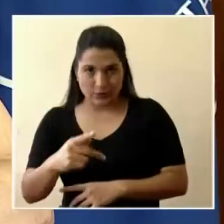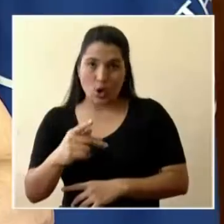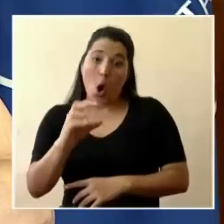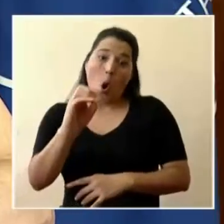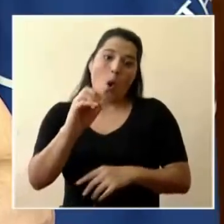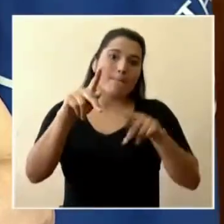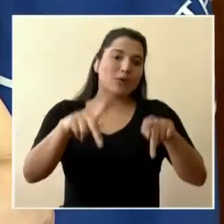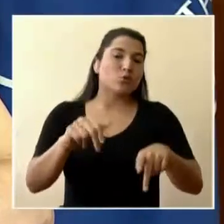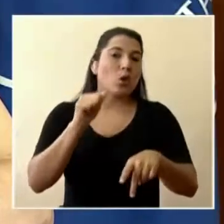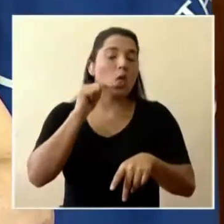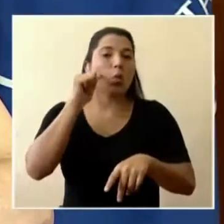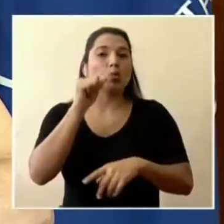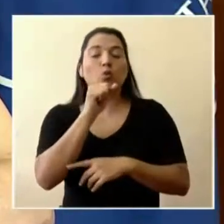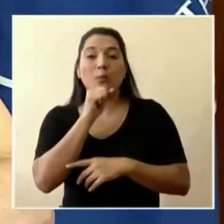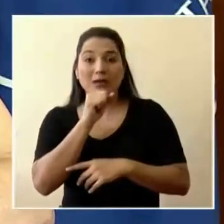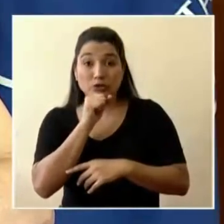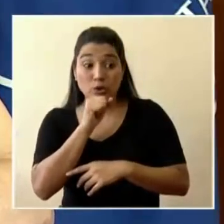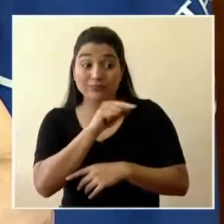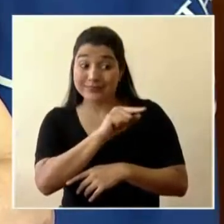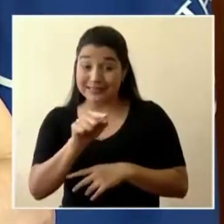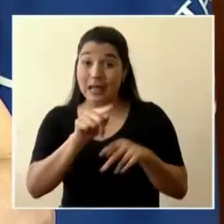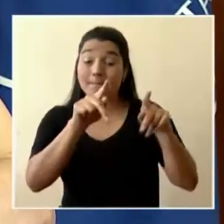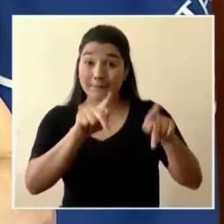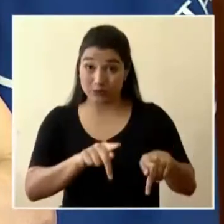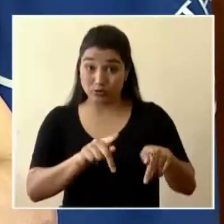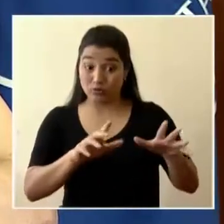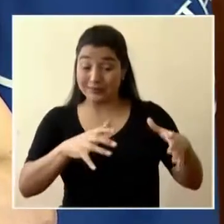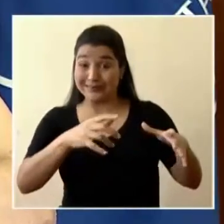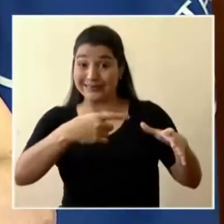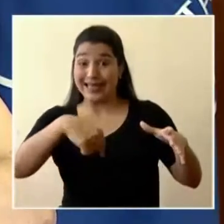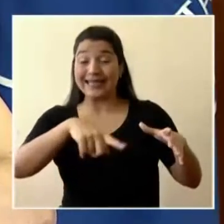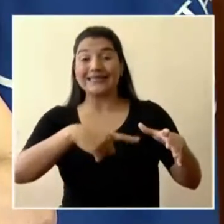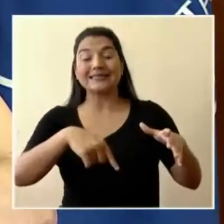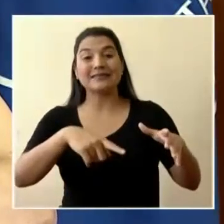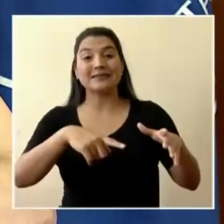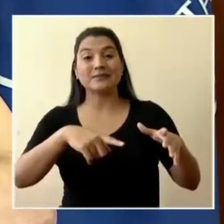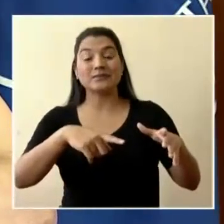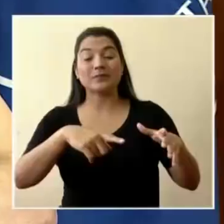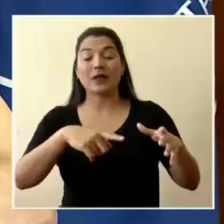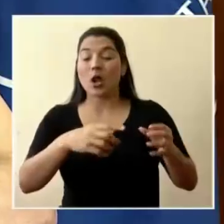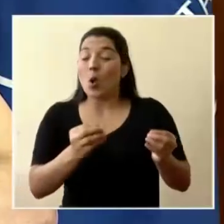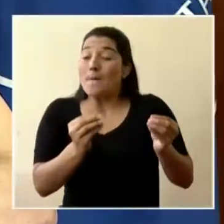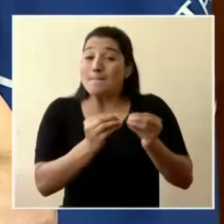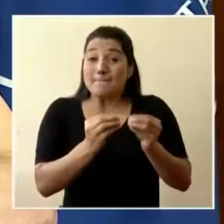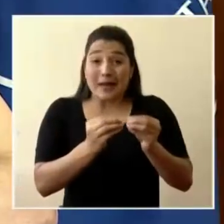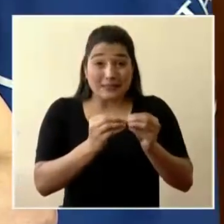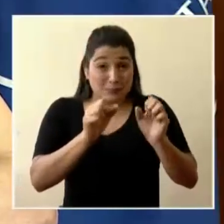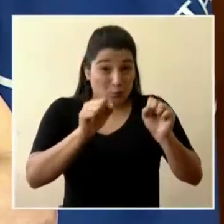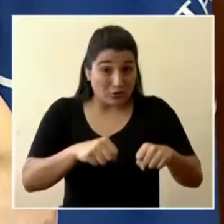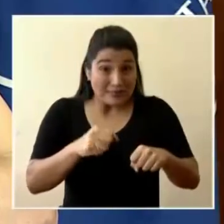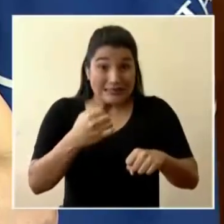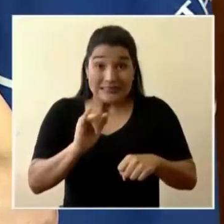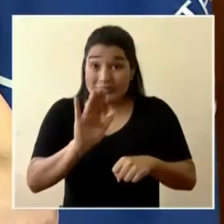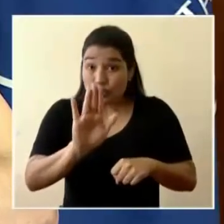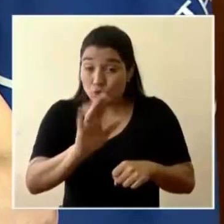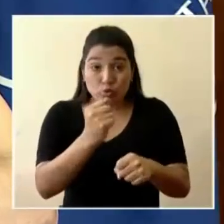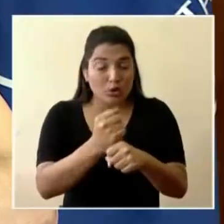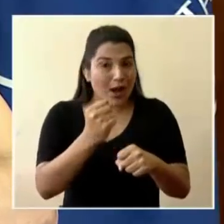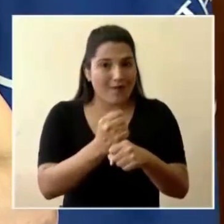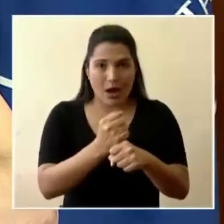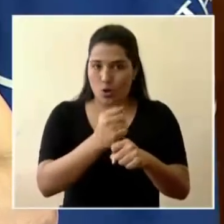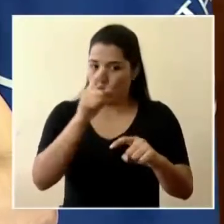mayores, se sigue con la indicación de que se maximice al máximo posible, si su puesto no es teletrabajable,